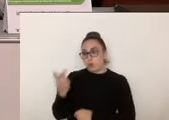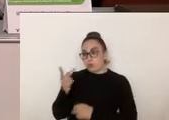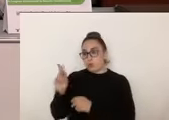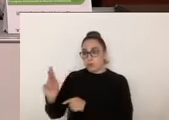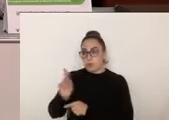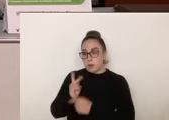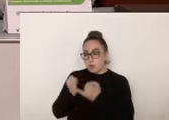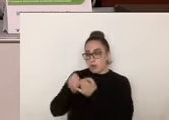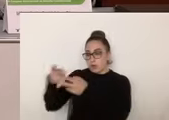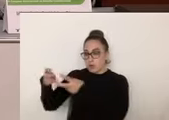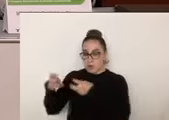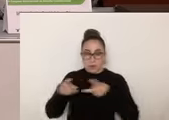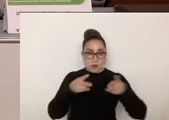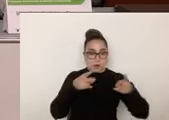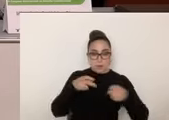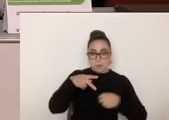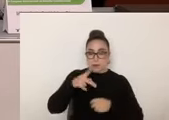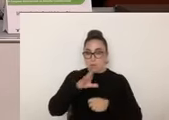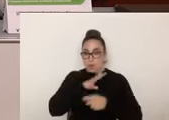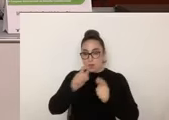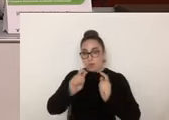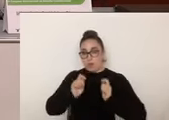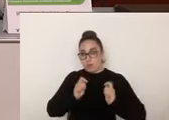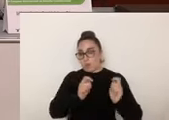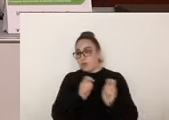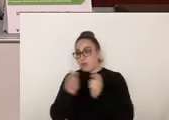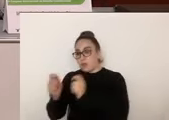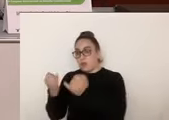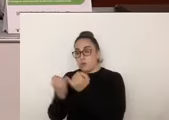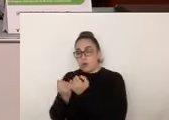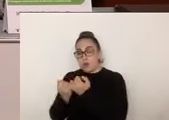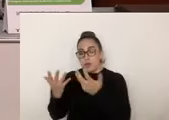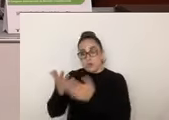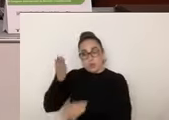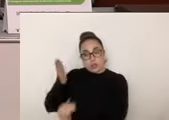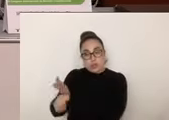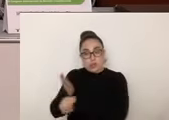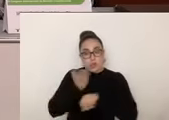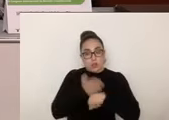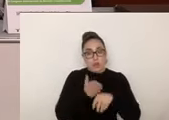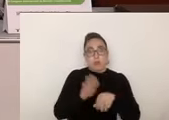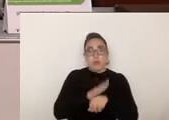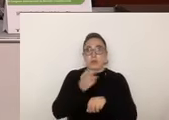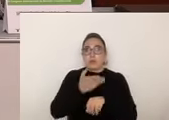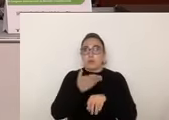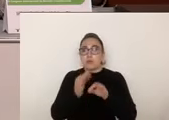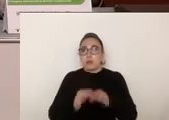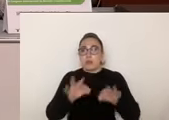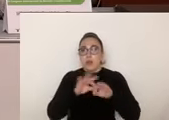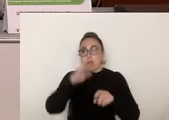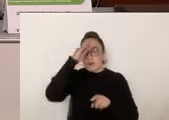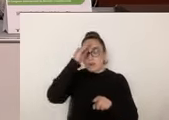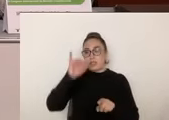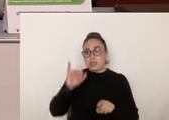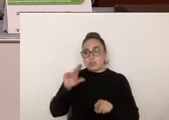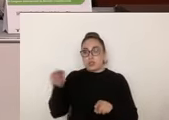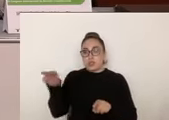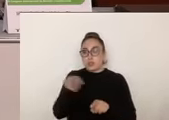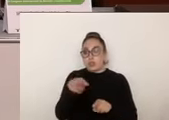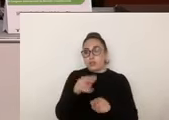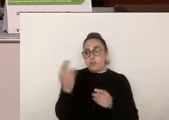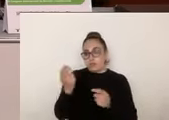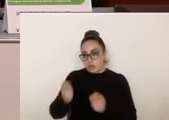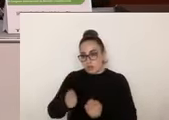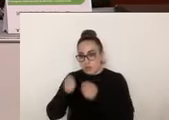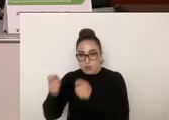Pero ¿tenemos el mismo merecimiento? Yo creo que hay que tener una teoría muy alicorta de lo que es el merecimiento para decir que sí, que los dos nos lo merecemos. De